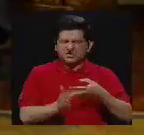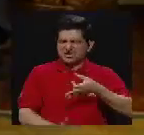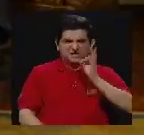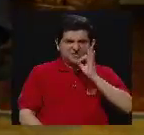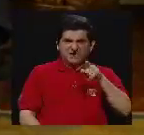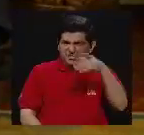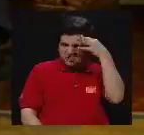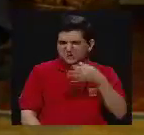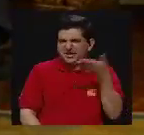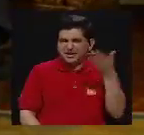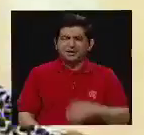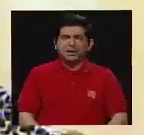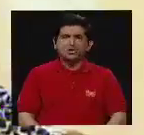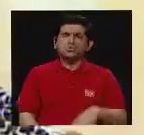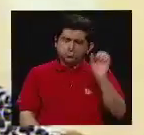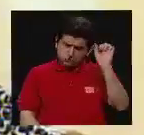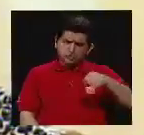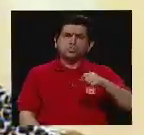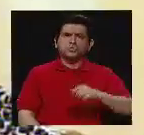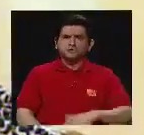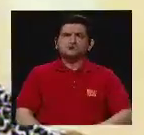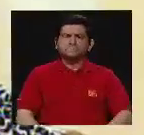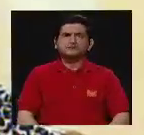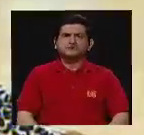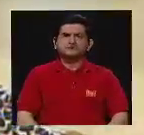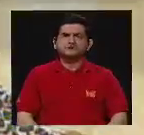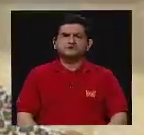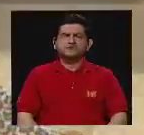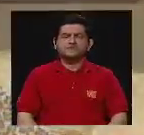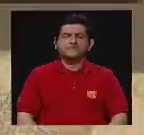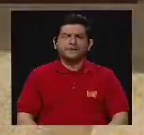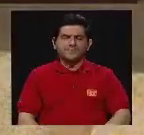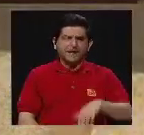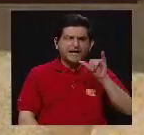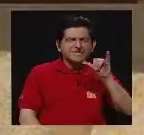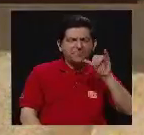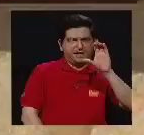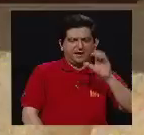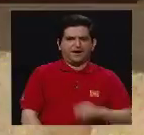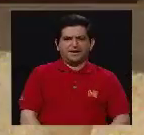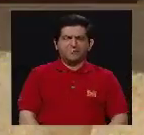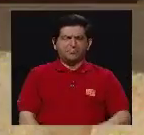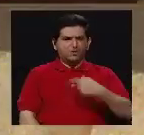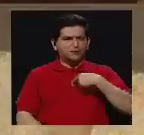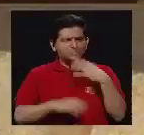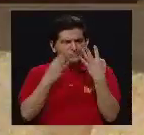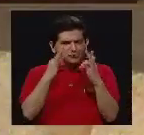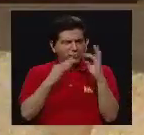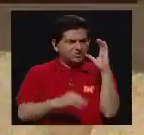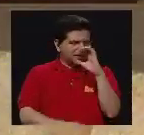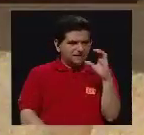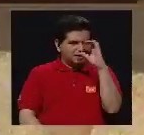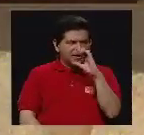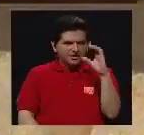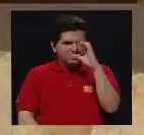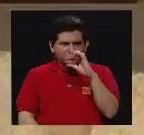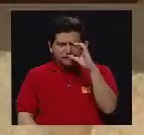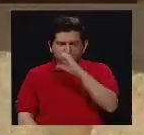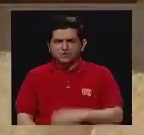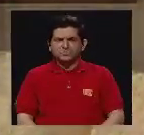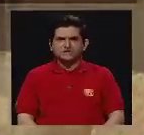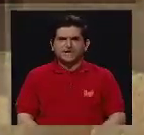qué te parece. Me parece correcto, sí. Sí. Yadira, vieras que yo tratando de